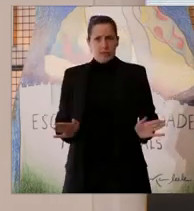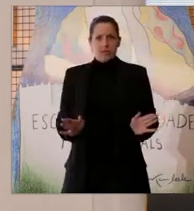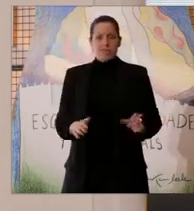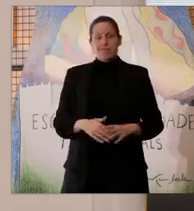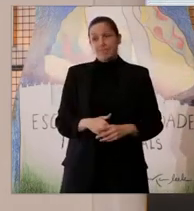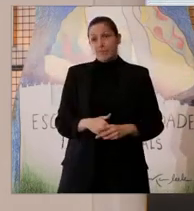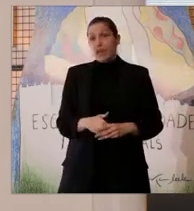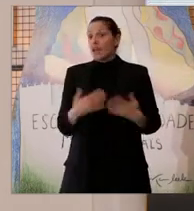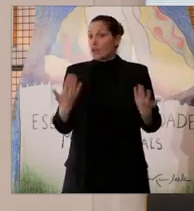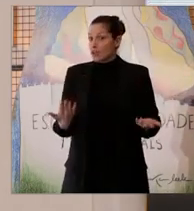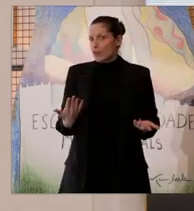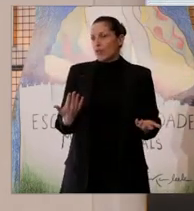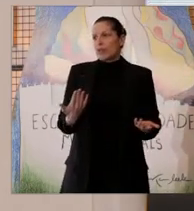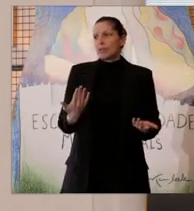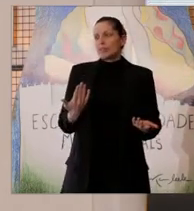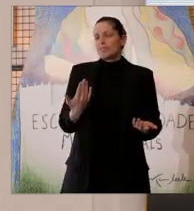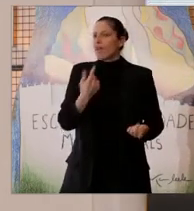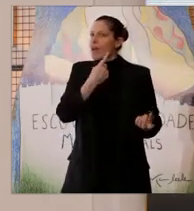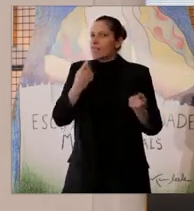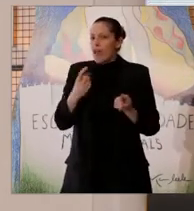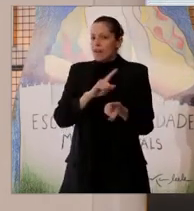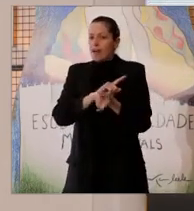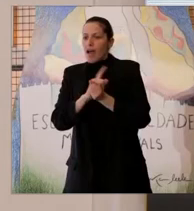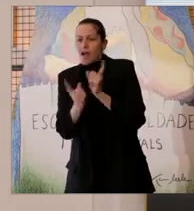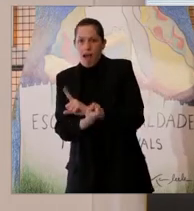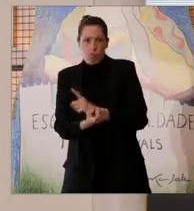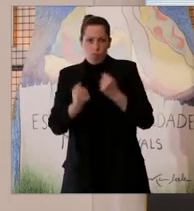incluso aquellos medios que se dicen feministas cuando